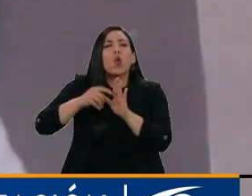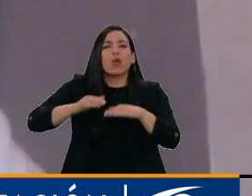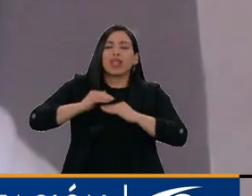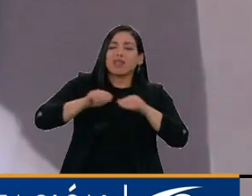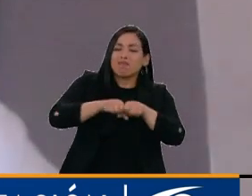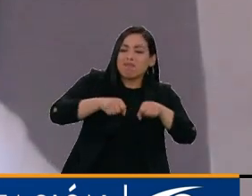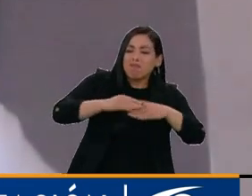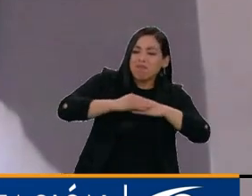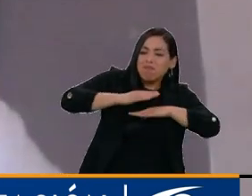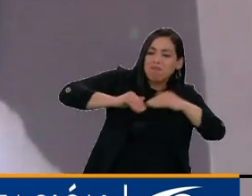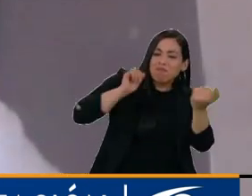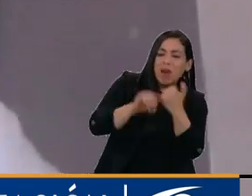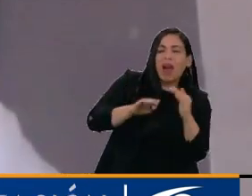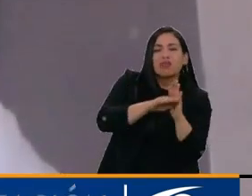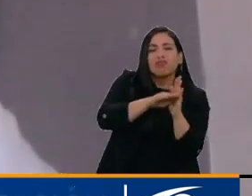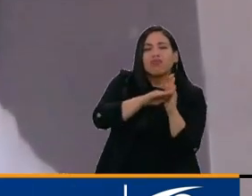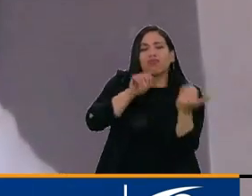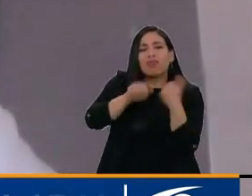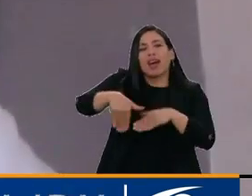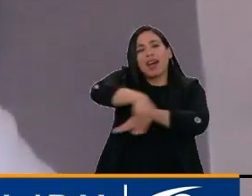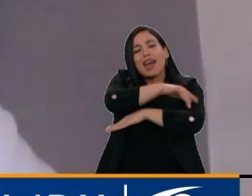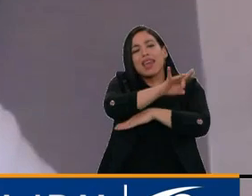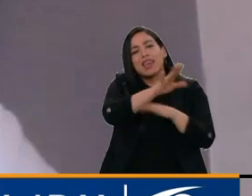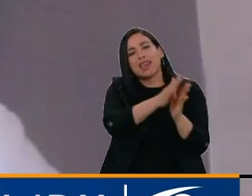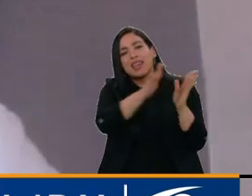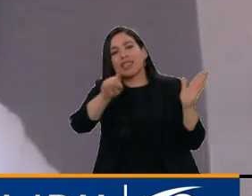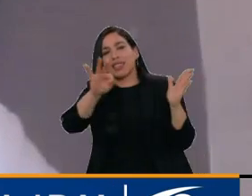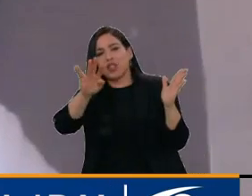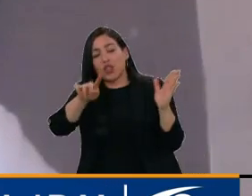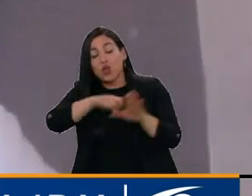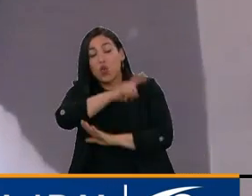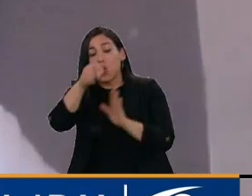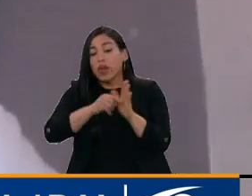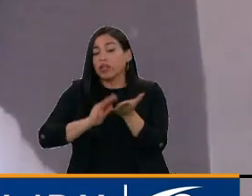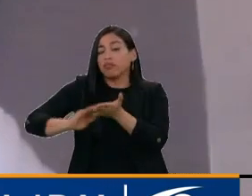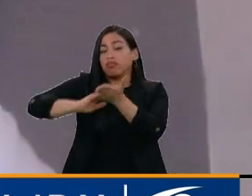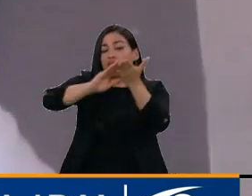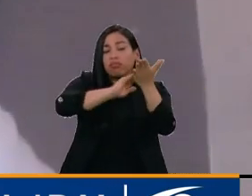ampliación y reconstrucción de la carrera 15 de la 134 a la 170.